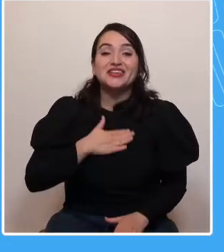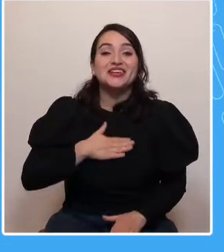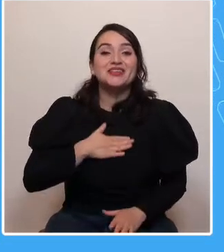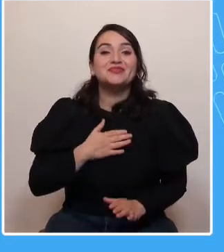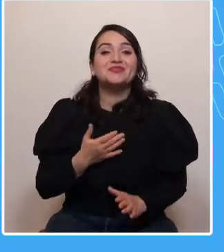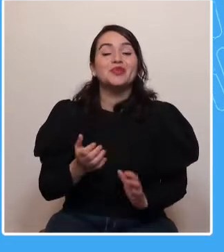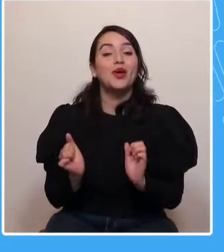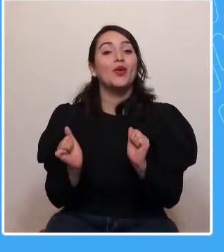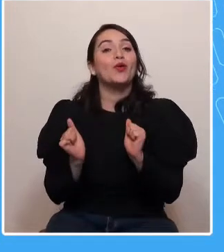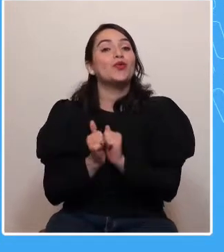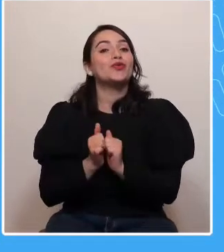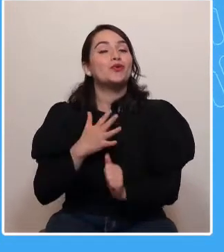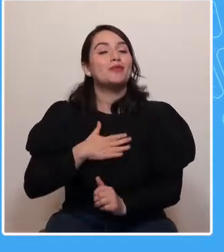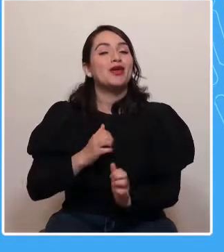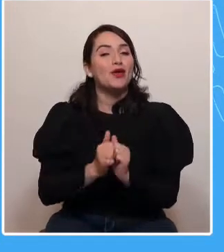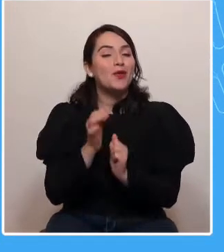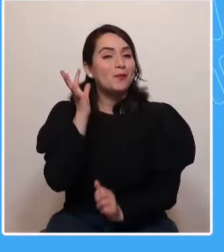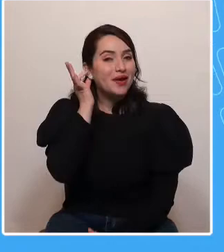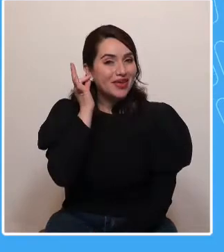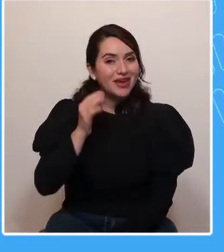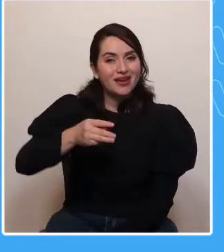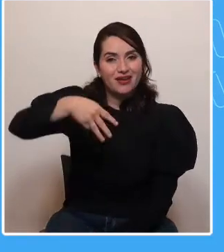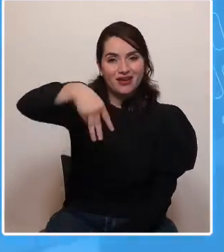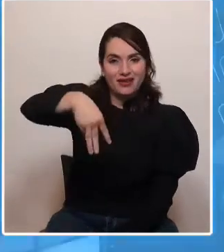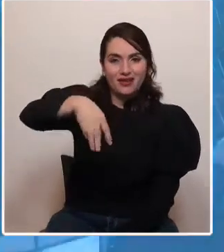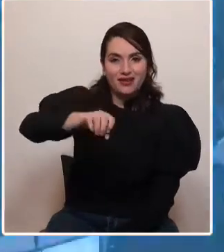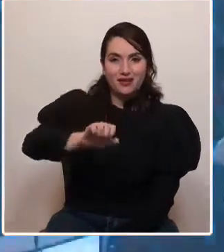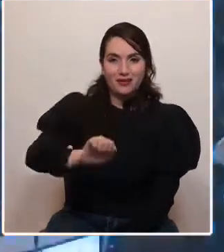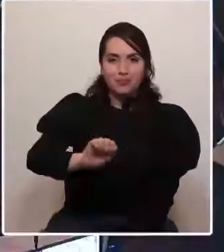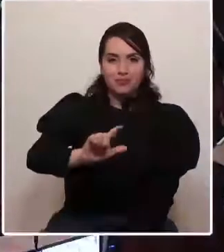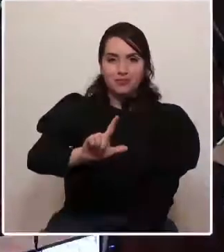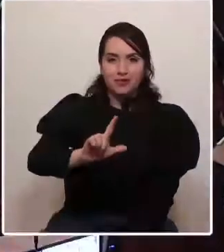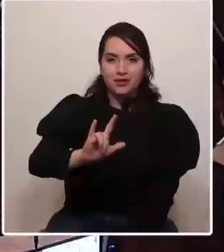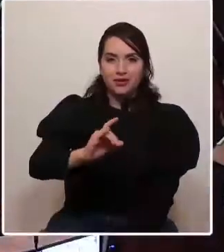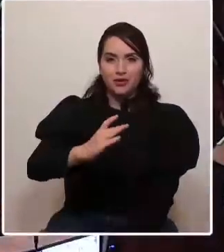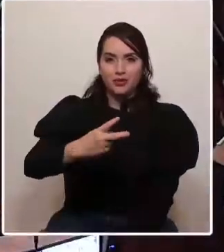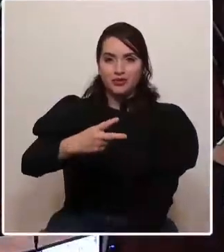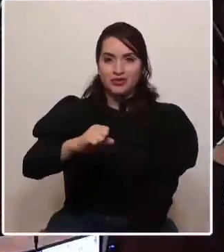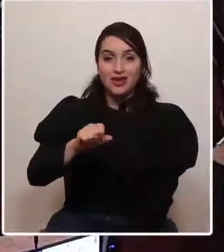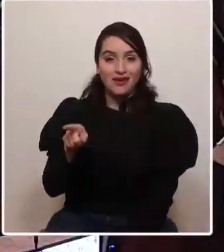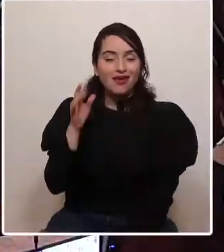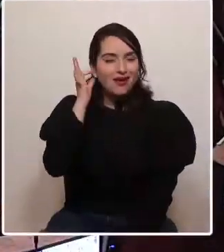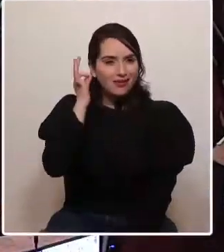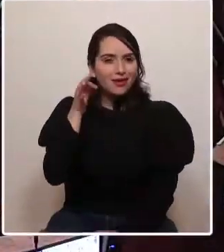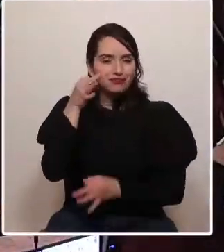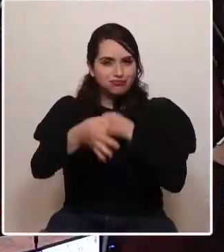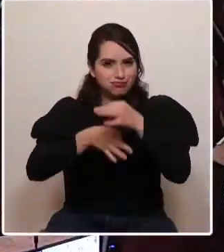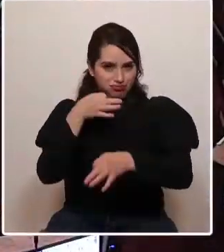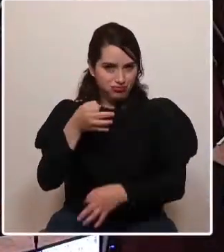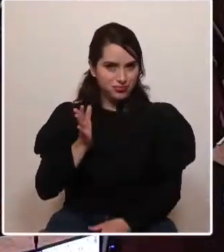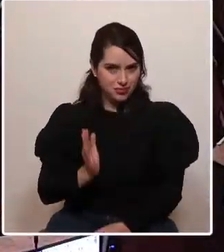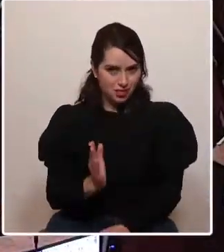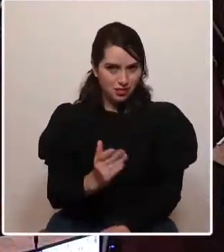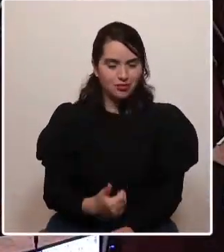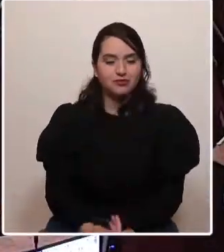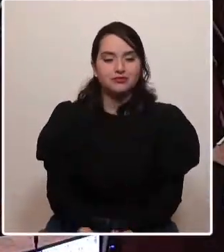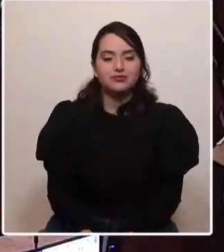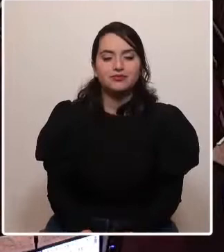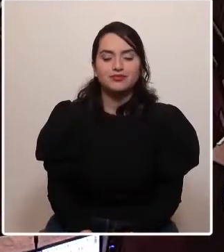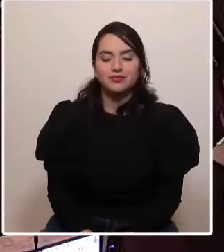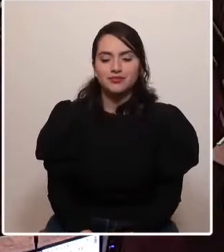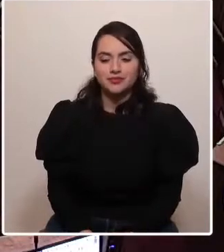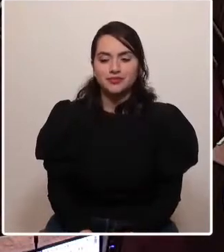compañera coordinadora, Malucha Pinto. Gracias, Caro. Estuviste magnífica. Muchas gracias.